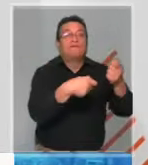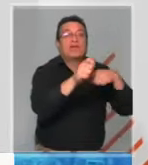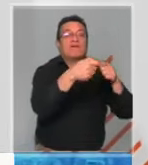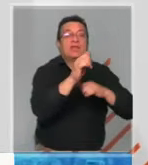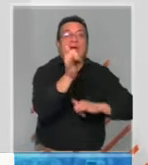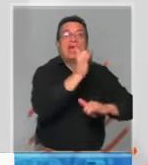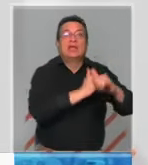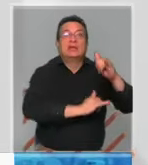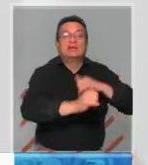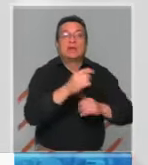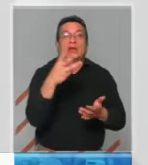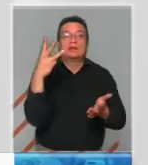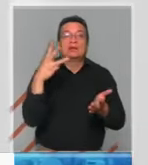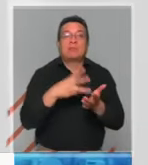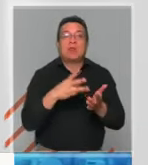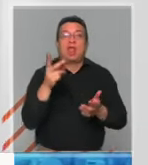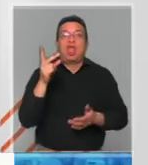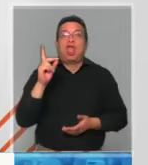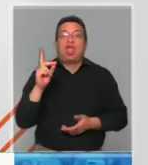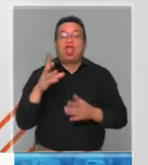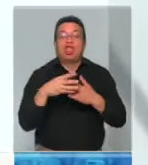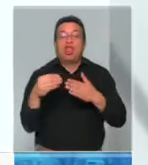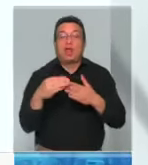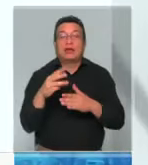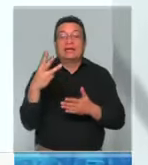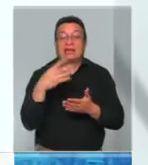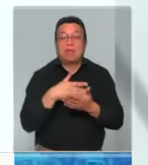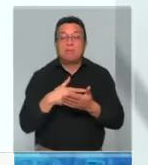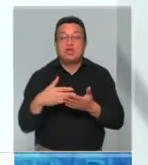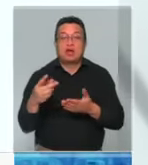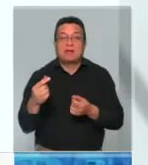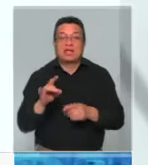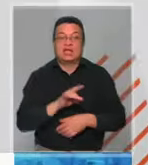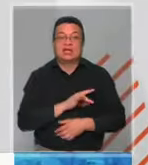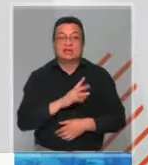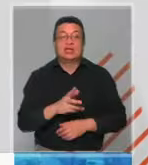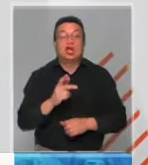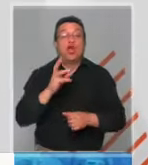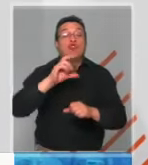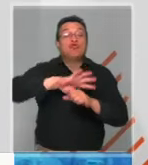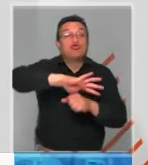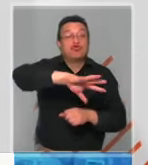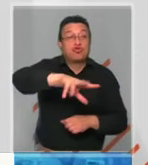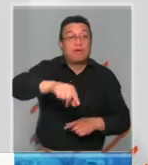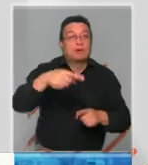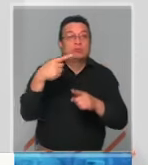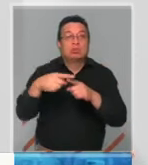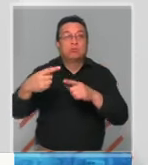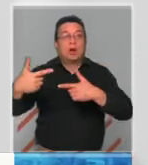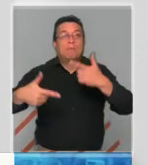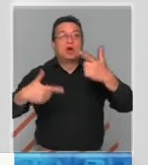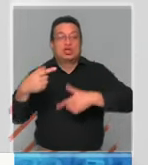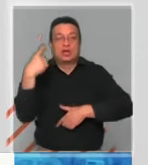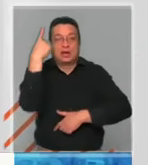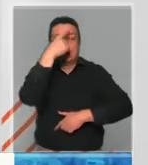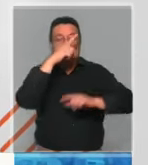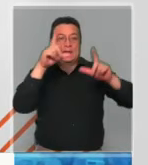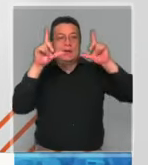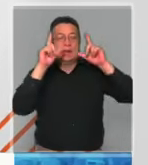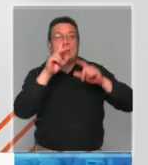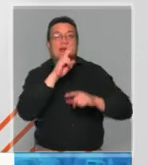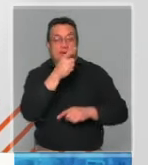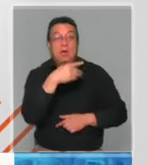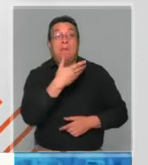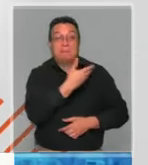internet por $3,000, casi 3 millones de pesos chilenos. El robo afectó a diferentes políticos y rostros de televisión, como el